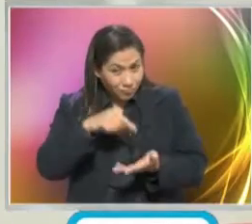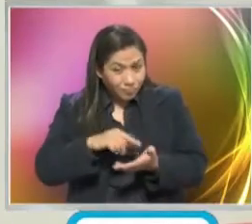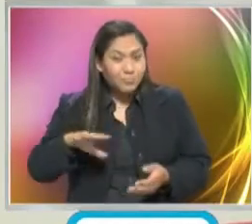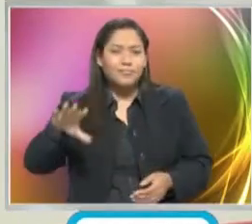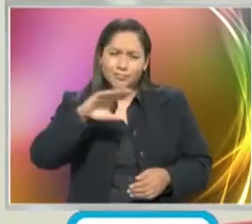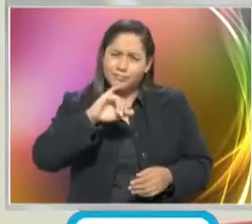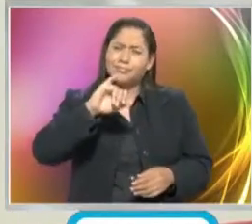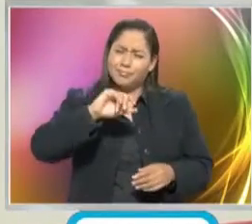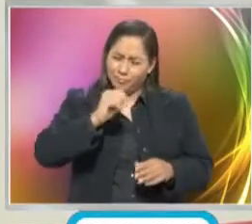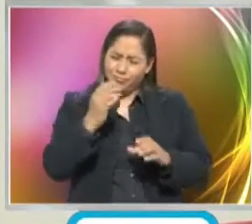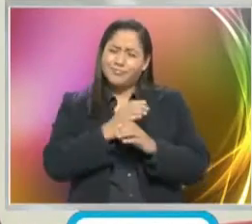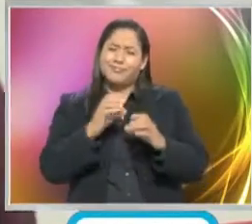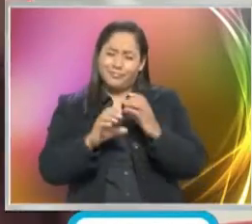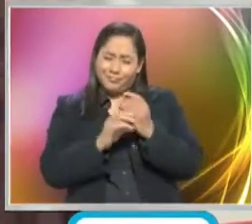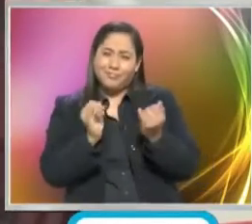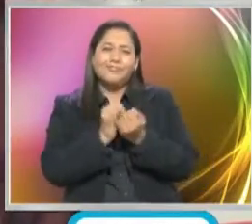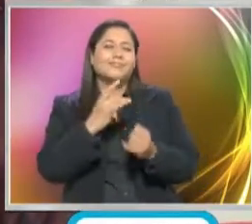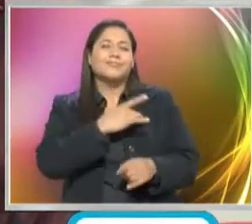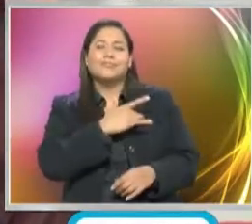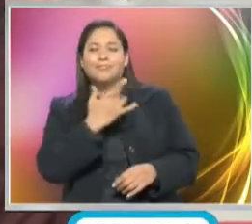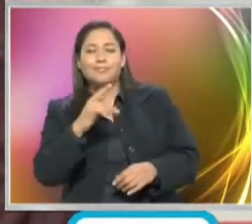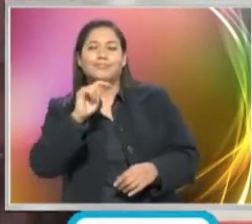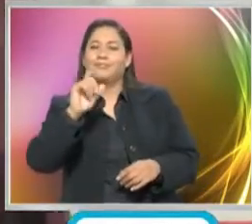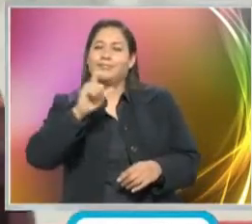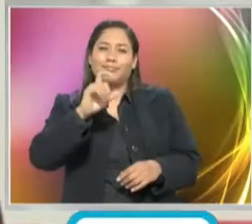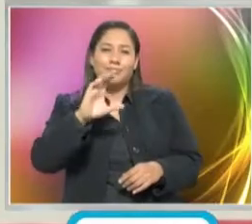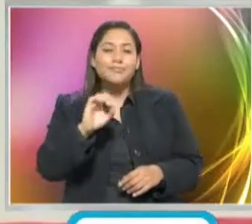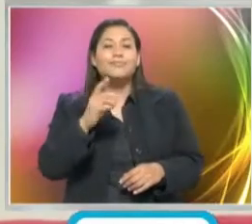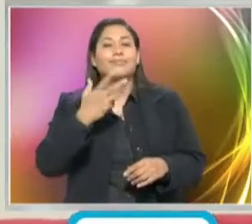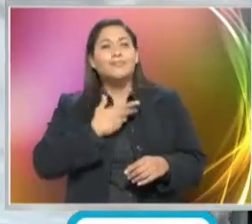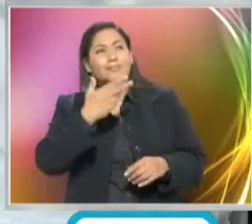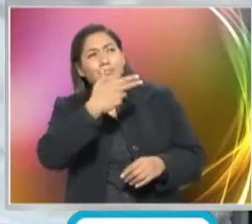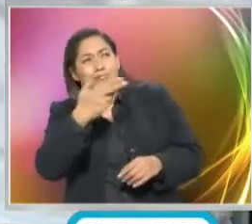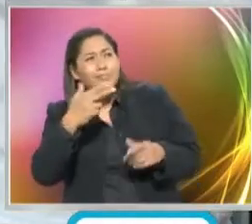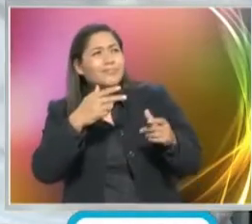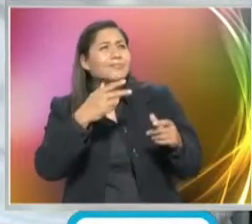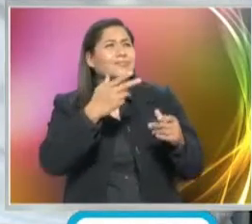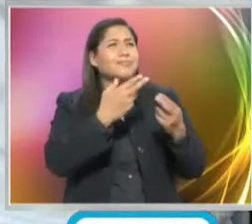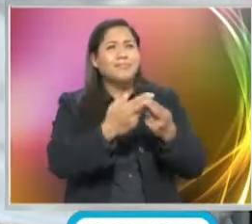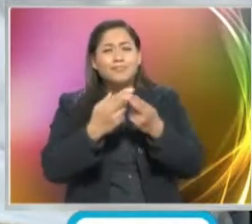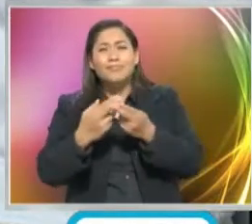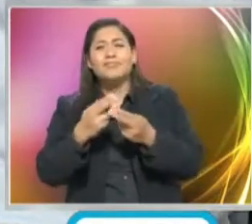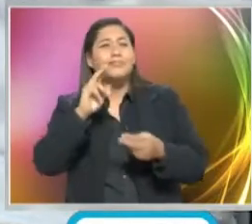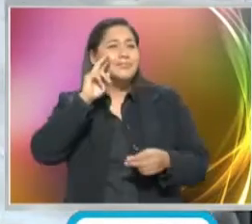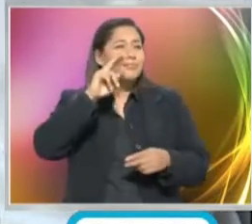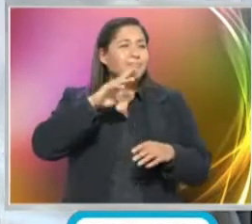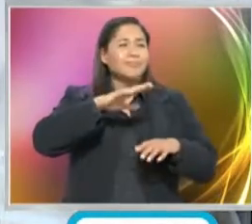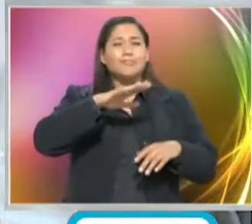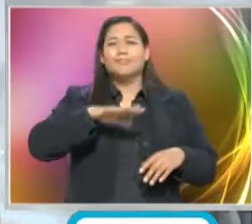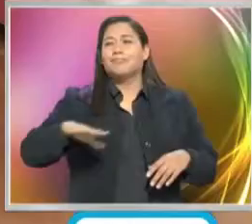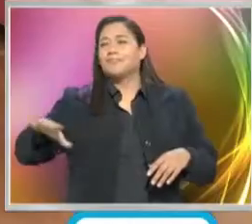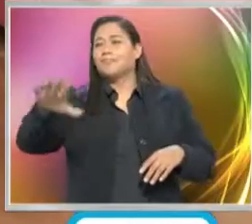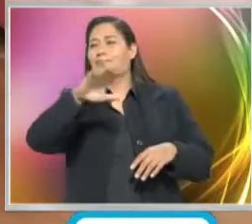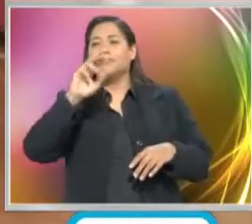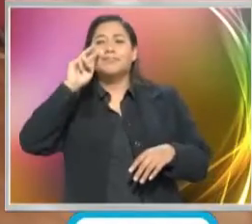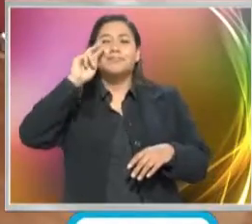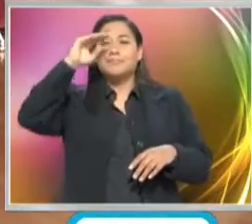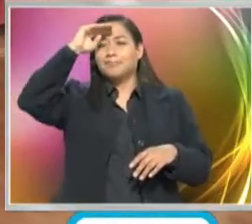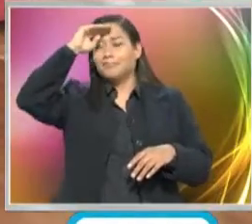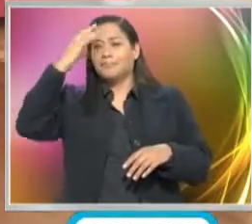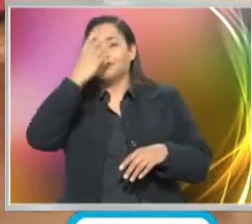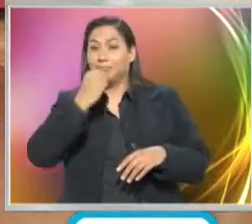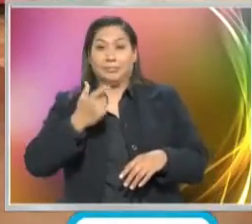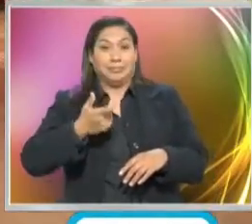muchas otras Emula cosas. el romanticismo, Taxco. Está lleno de hotelitos y con unas vistas Eso es lo que creo que hay que No